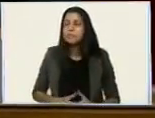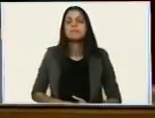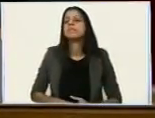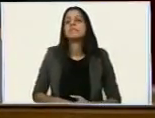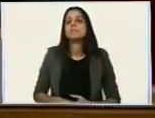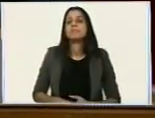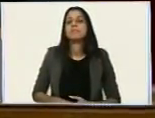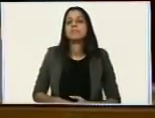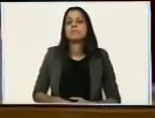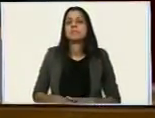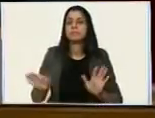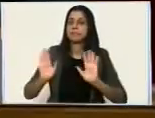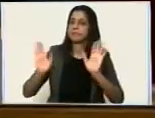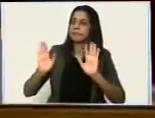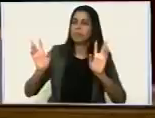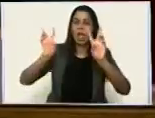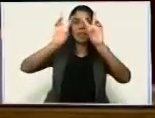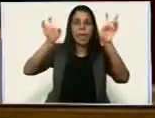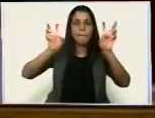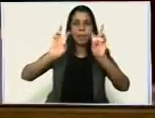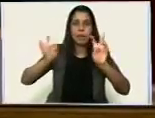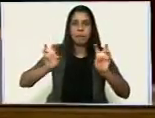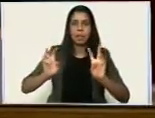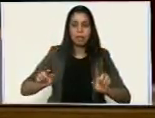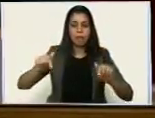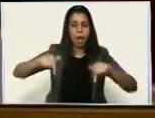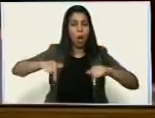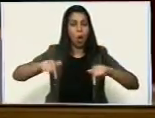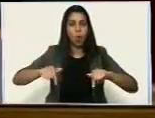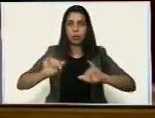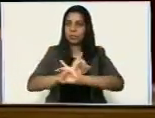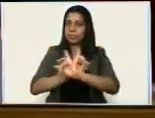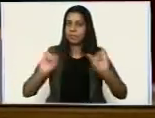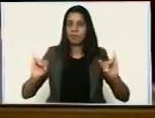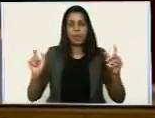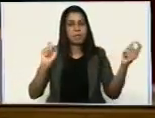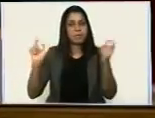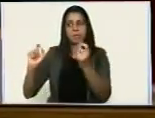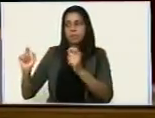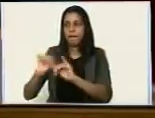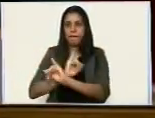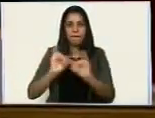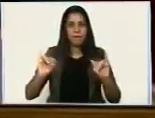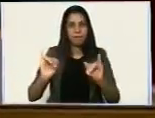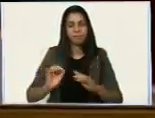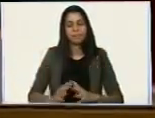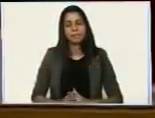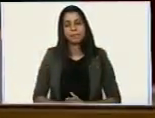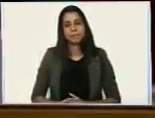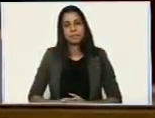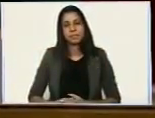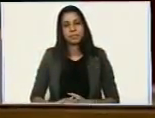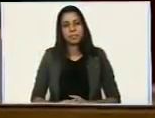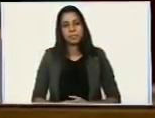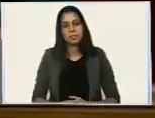Presidente, la materia para la cual fue convocada esta sesión se ha visto en su totalidad.